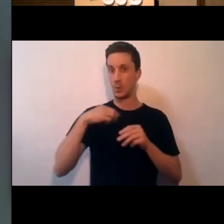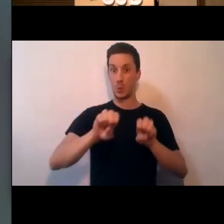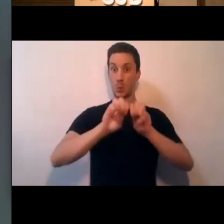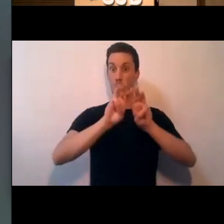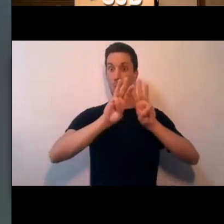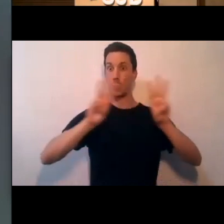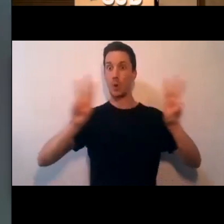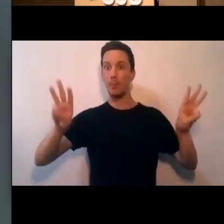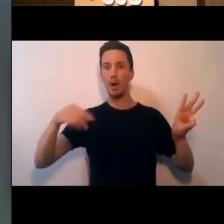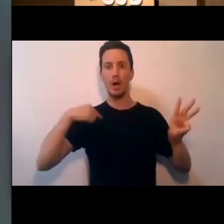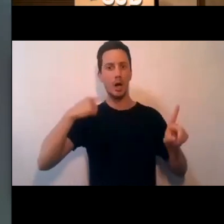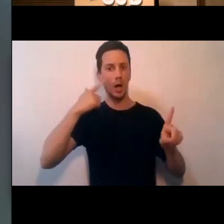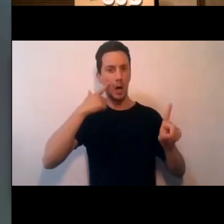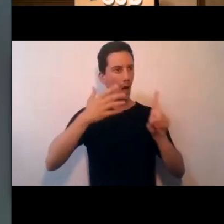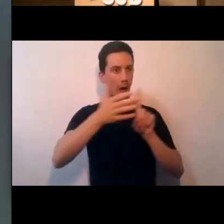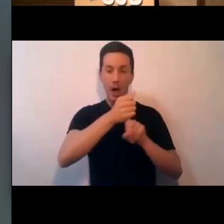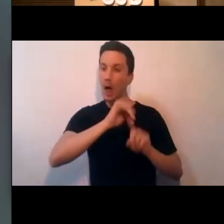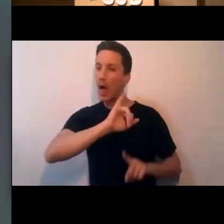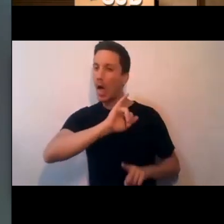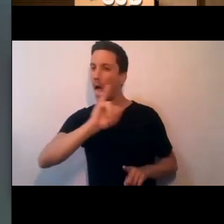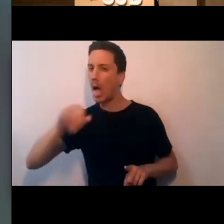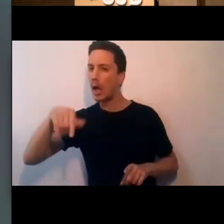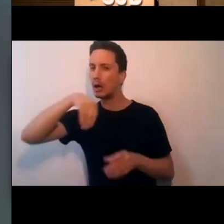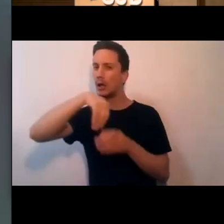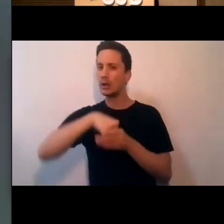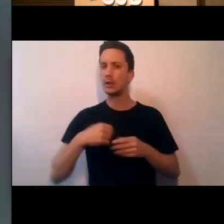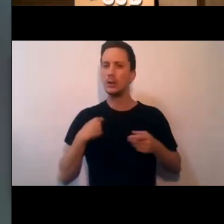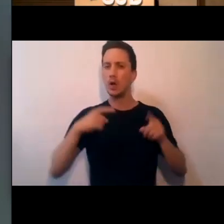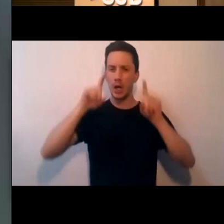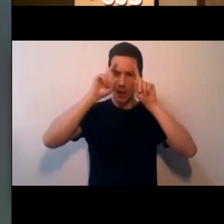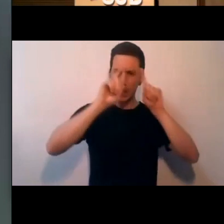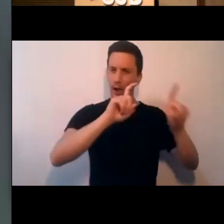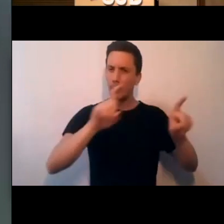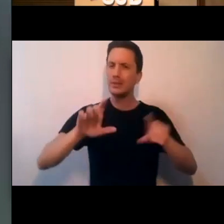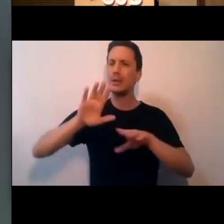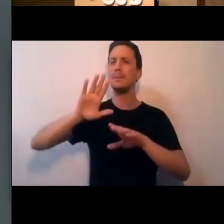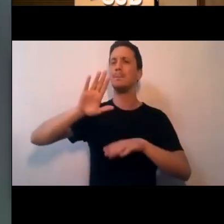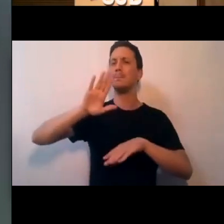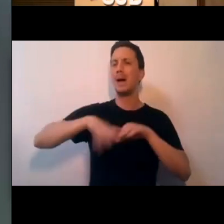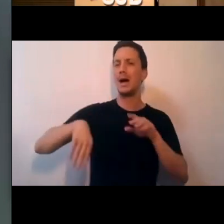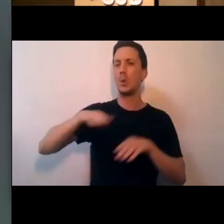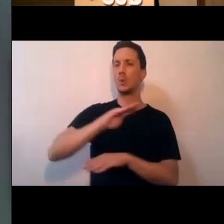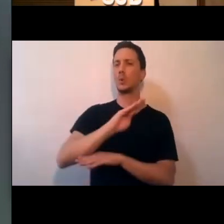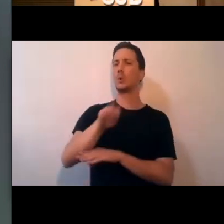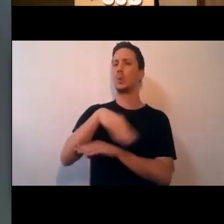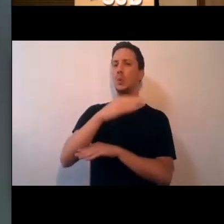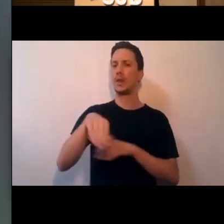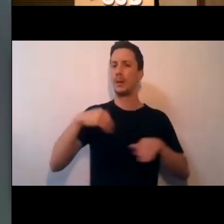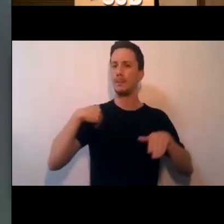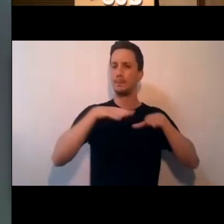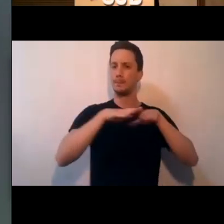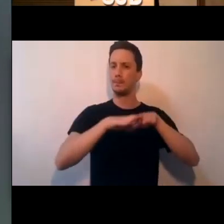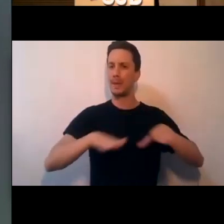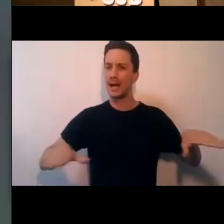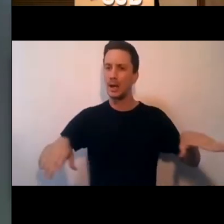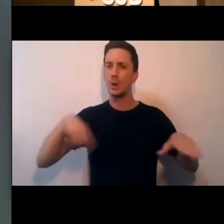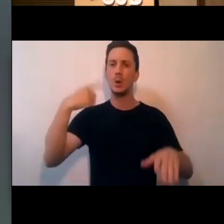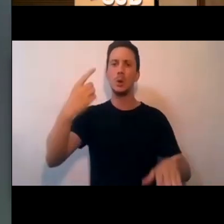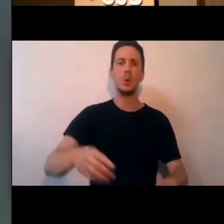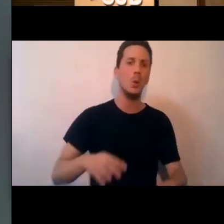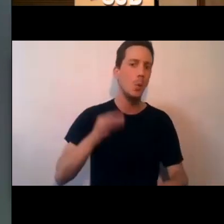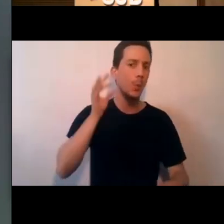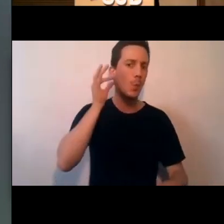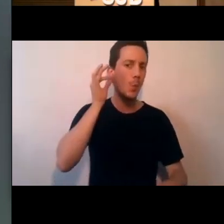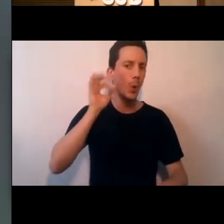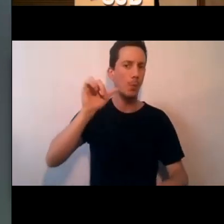1000 artículos, más de 1000 recomendaciones sobre cómo cuidar de la salud infantil, también materna, de las embarazadas y del adolescente,